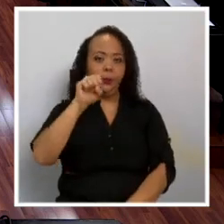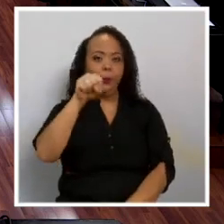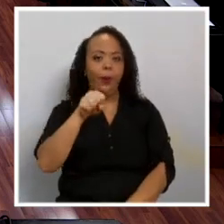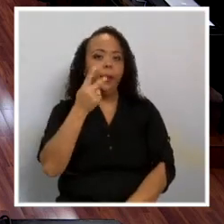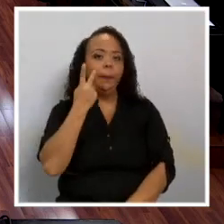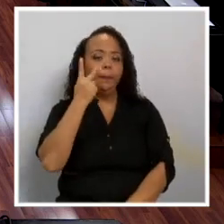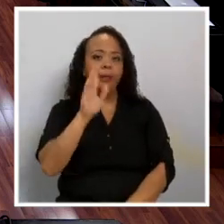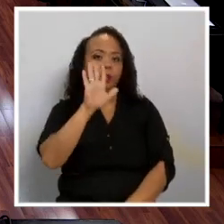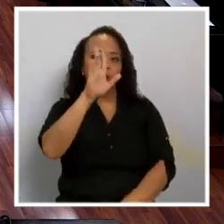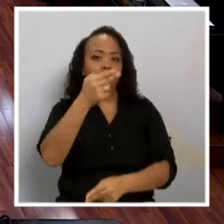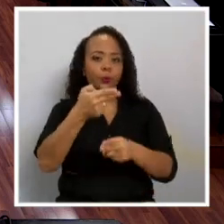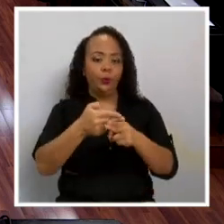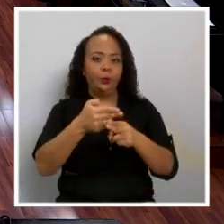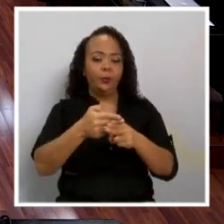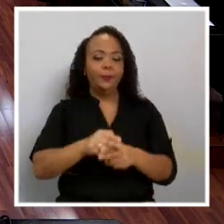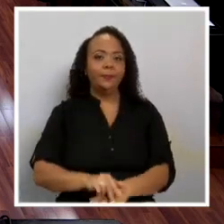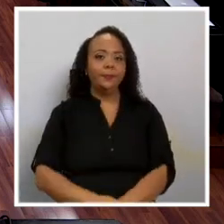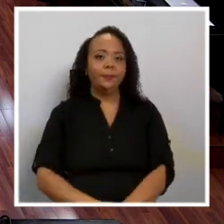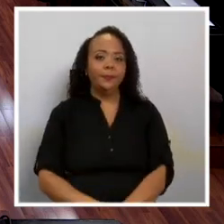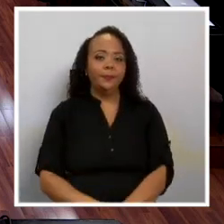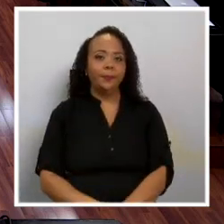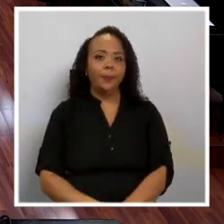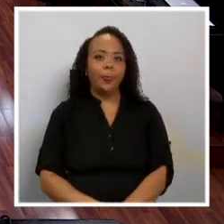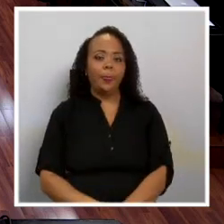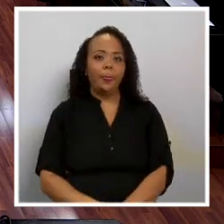observar su nombre.